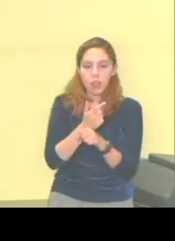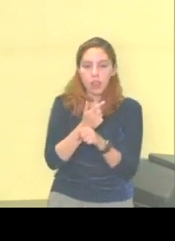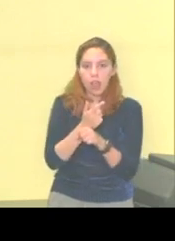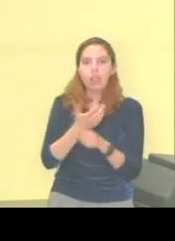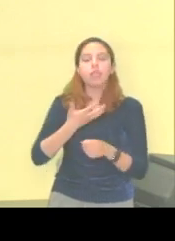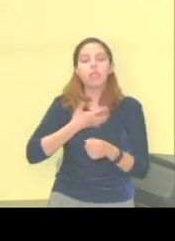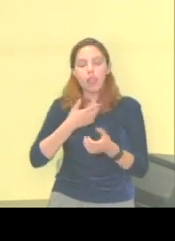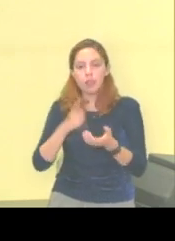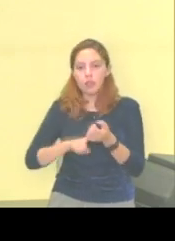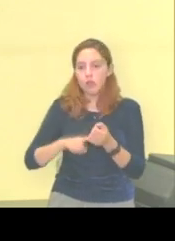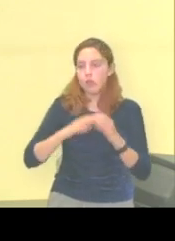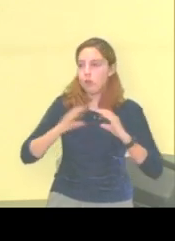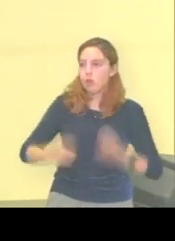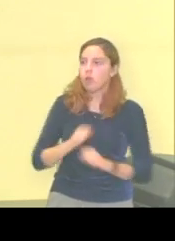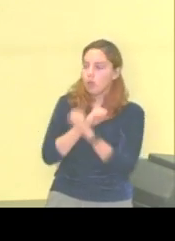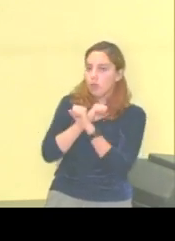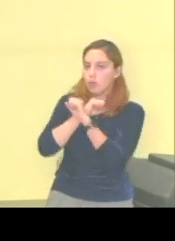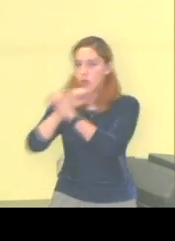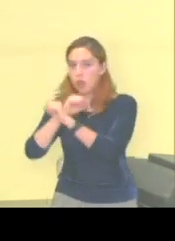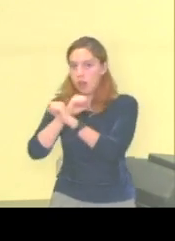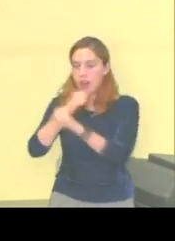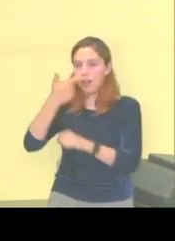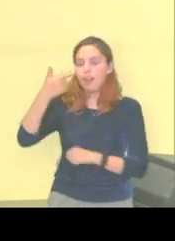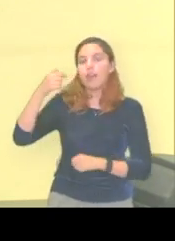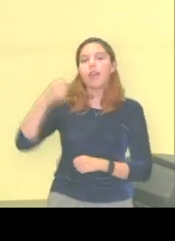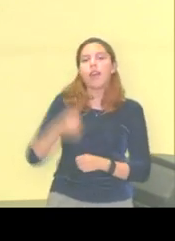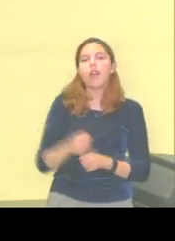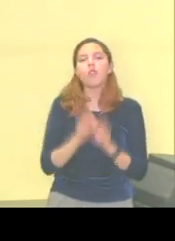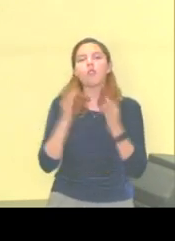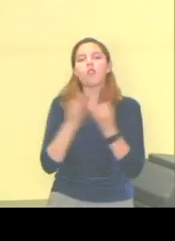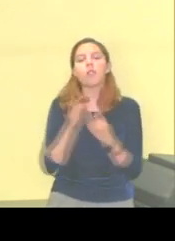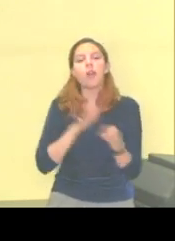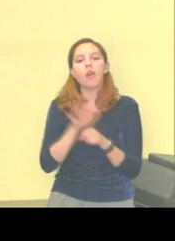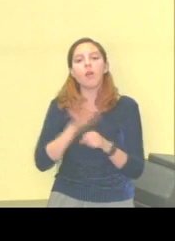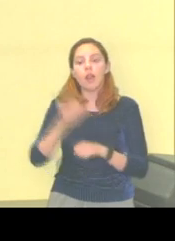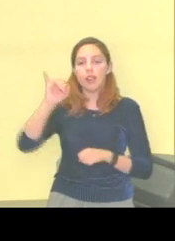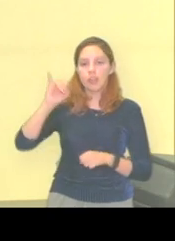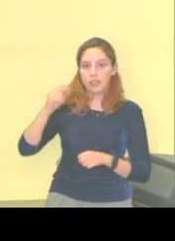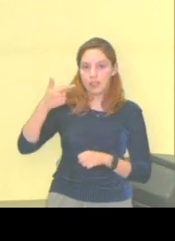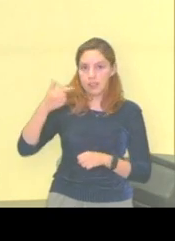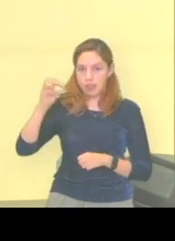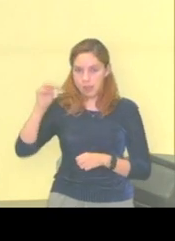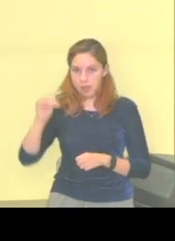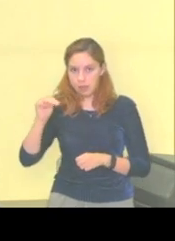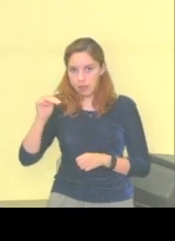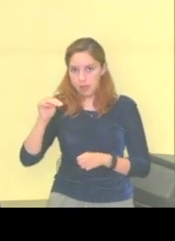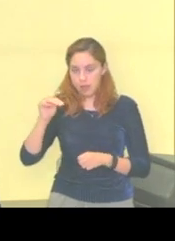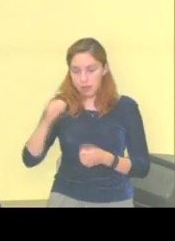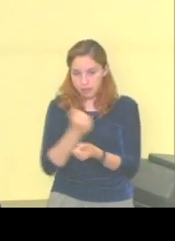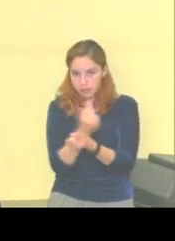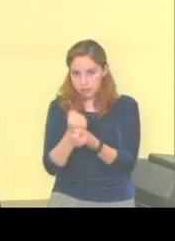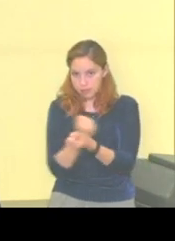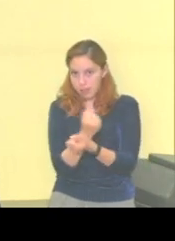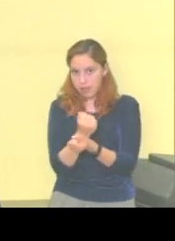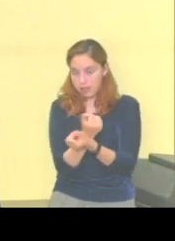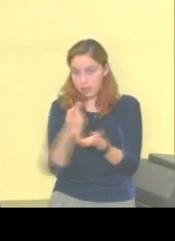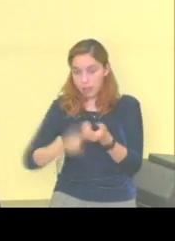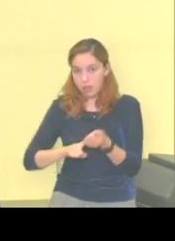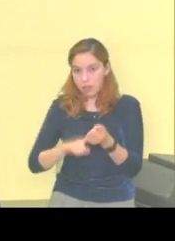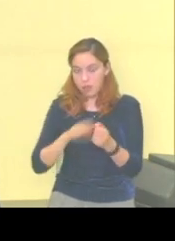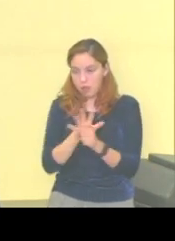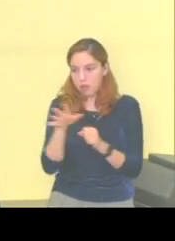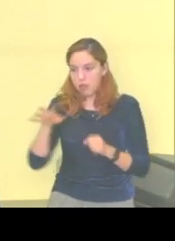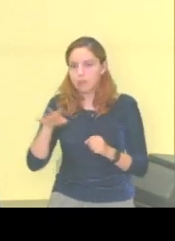anticuerpos específicamente del tipo IgM para COVID en la sangre del bebecito.